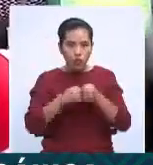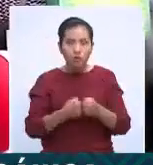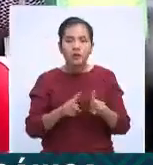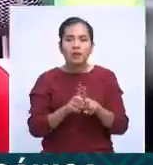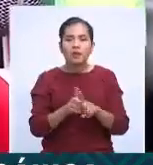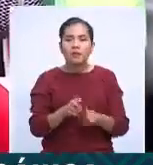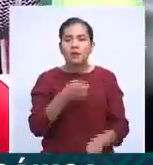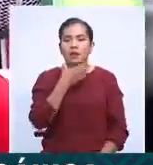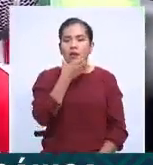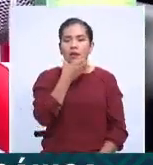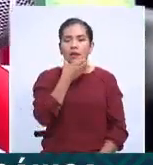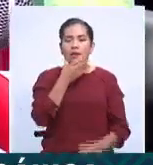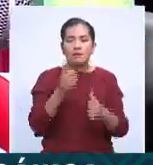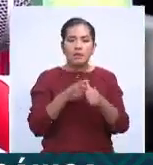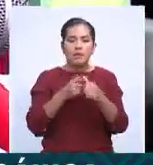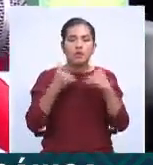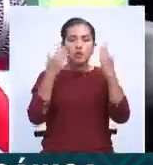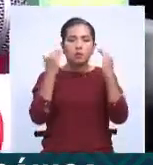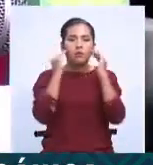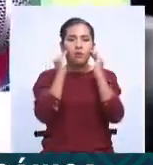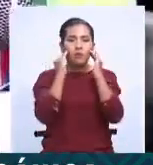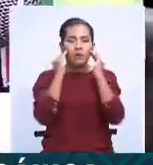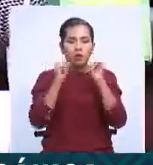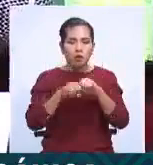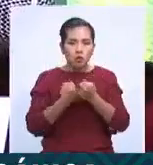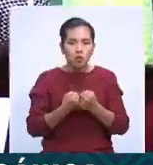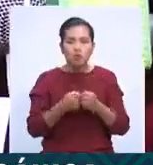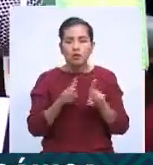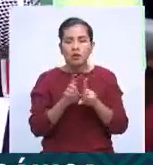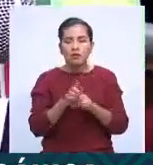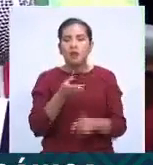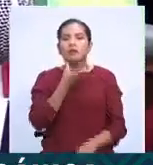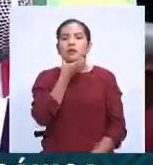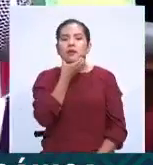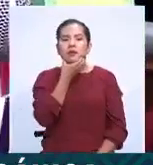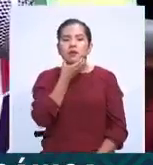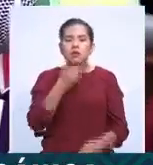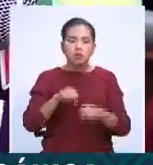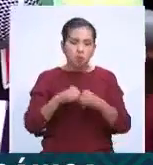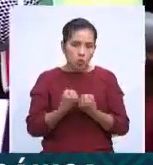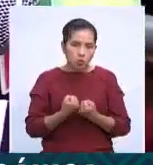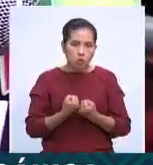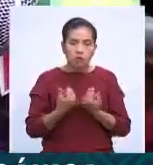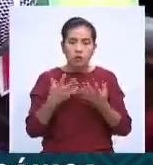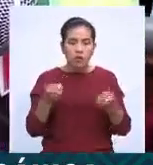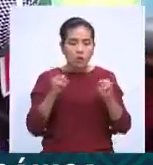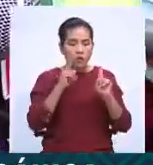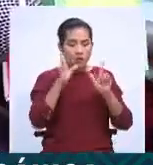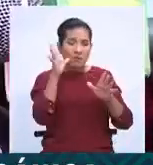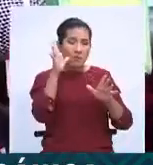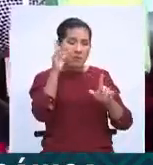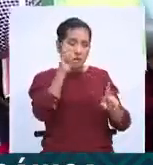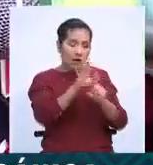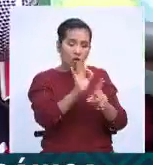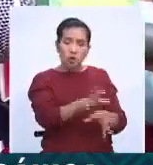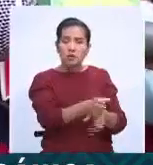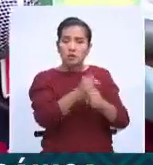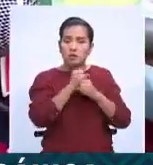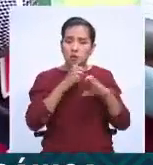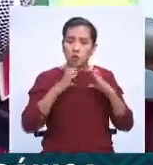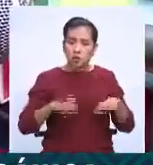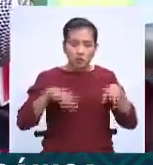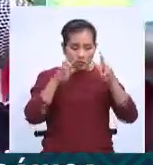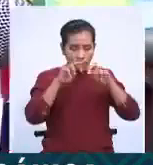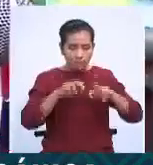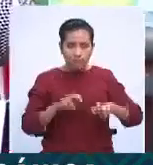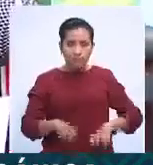mandíbula superior y la mandíbula inferior. Una vez que se hace el levantamiento legal del cadáver, se